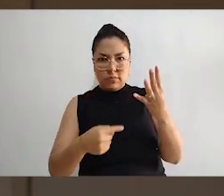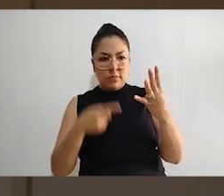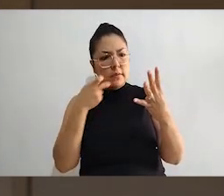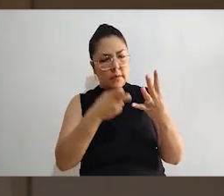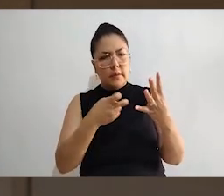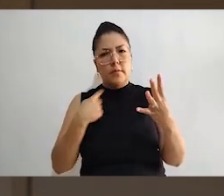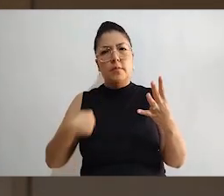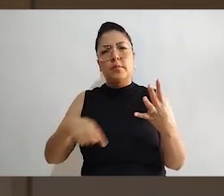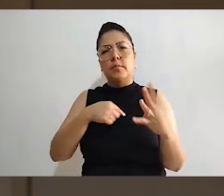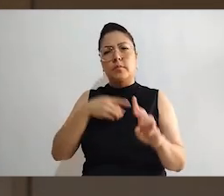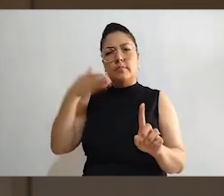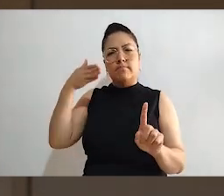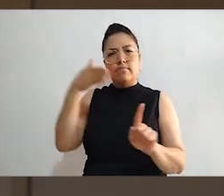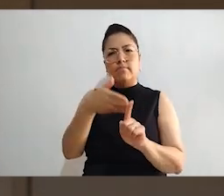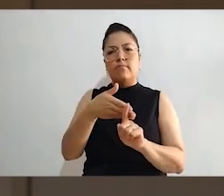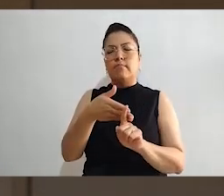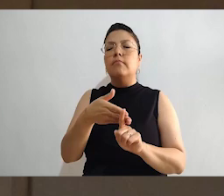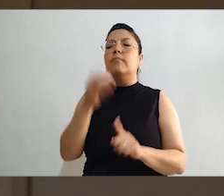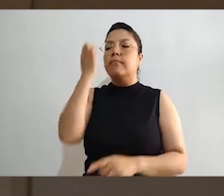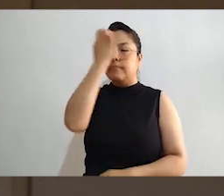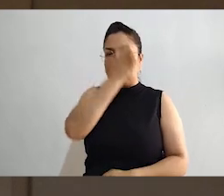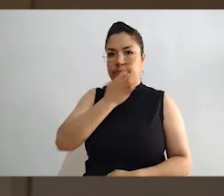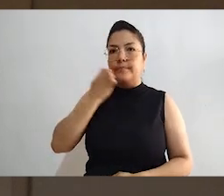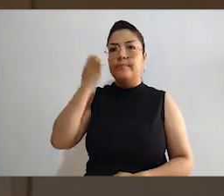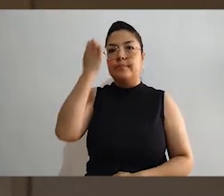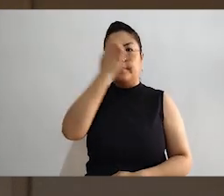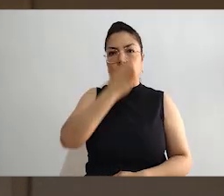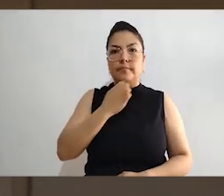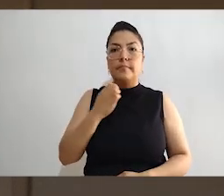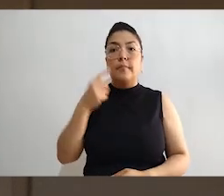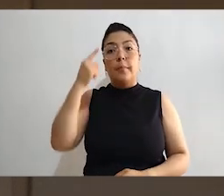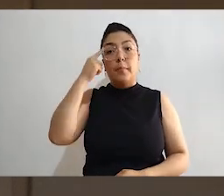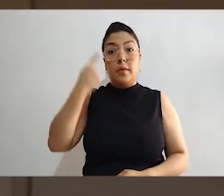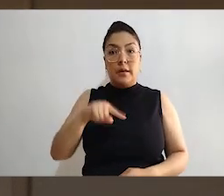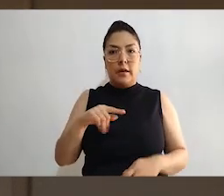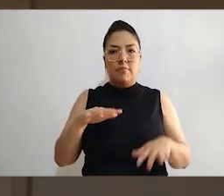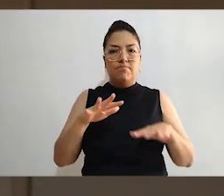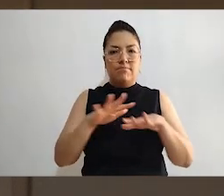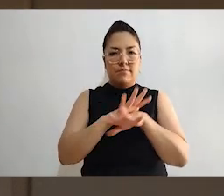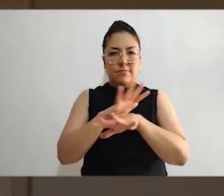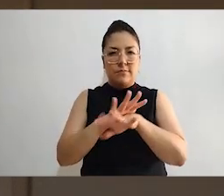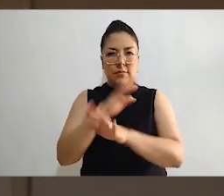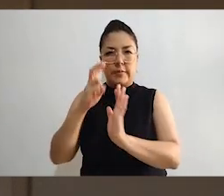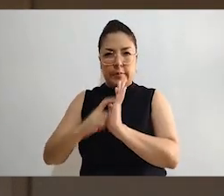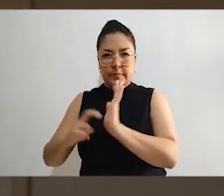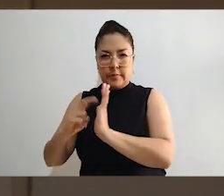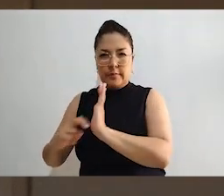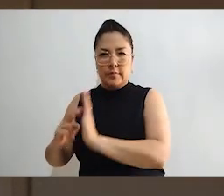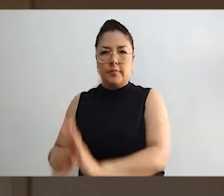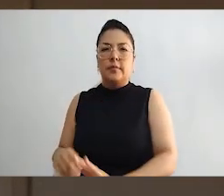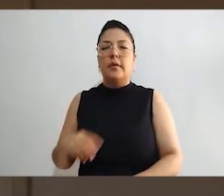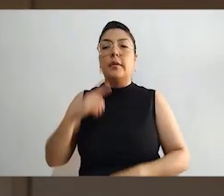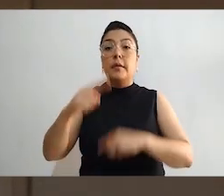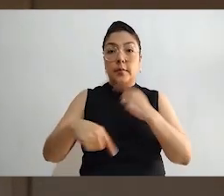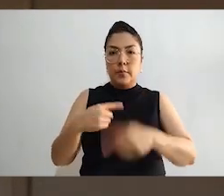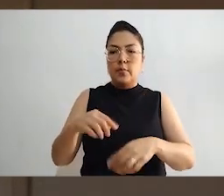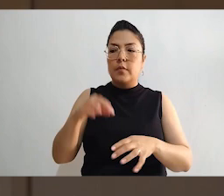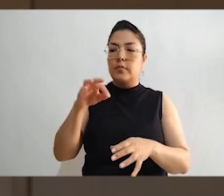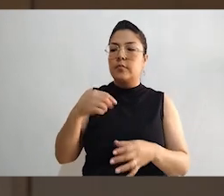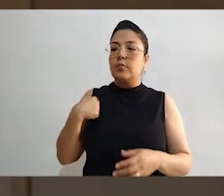Entonces se hizo este análisis y se decidió tomar medidas de promoción del voto para que el voto fuera informado y